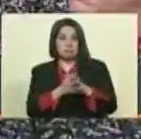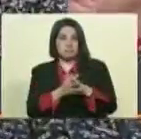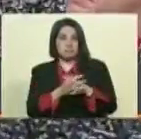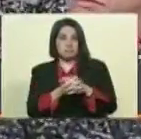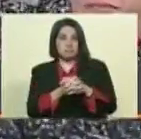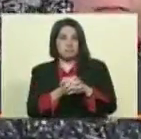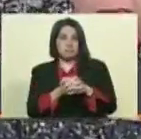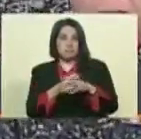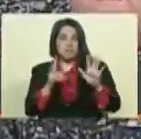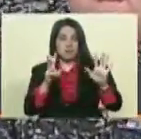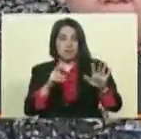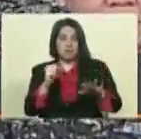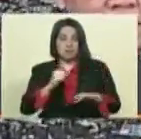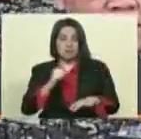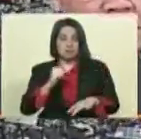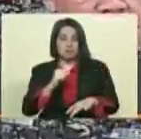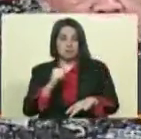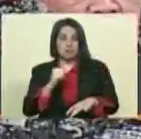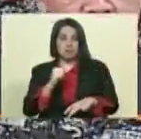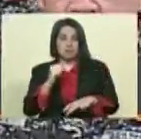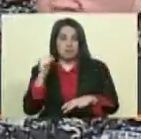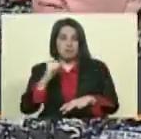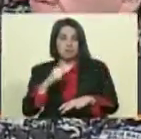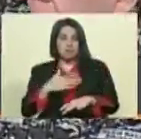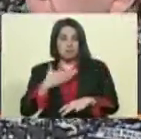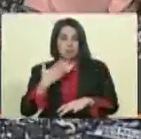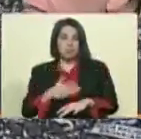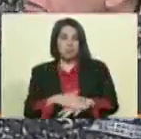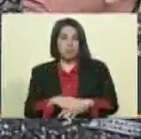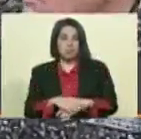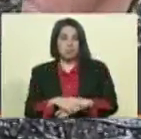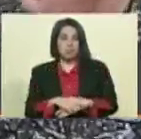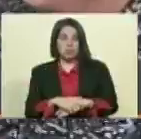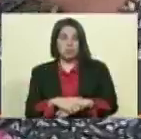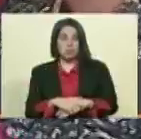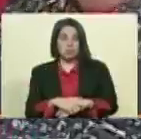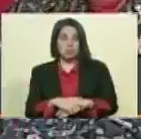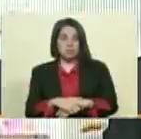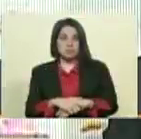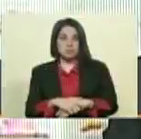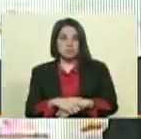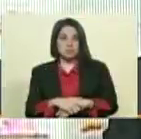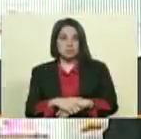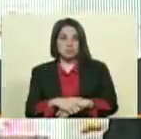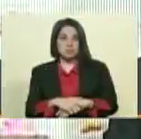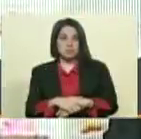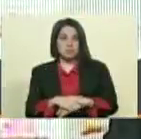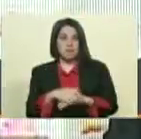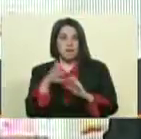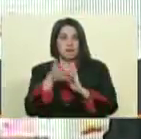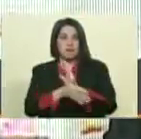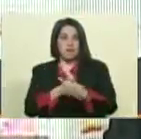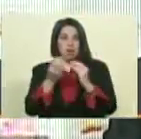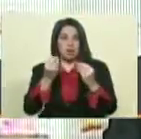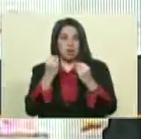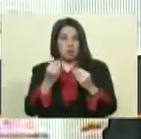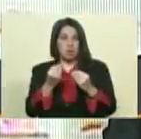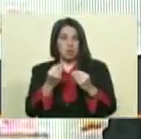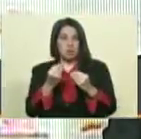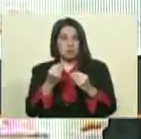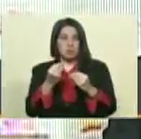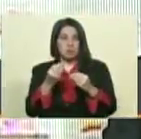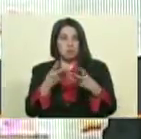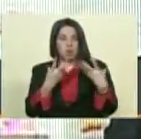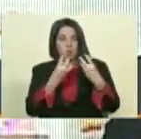Sí podemos, le digo, sí podemos. Compañeros, compañeras, y se los digo a quienes están en el centro del